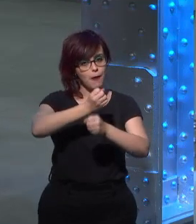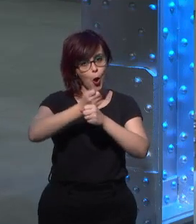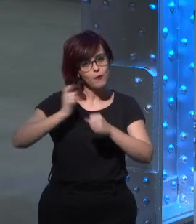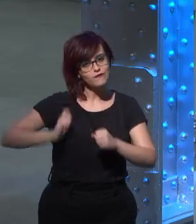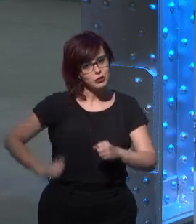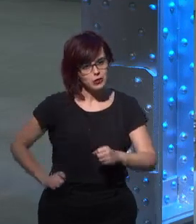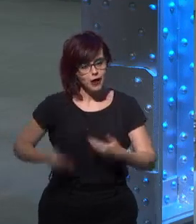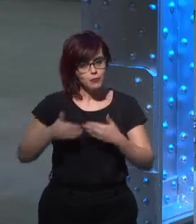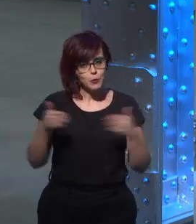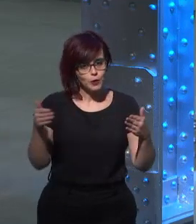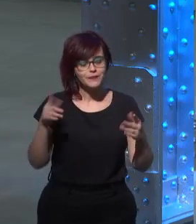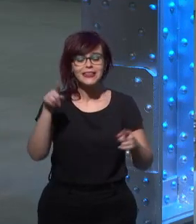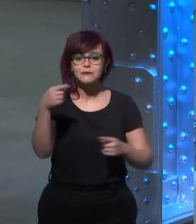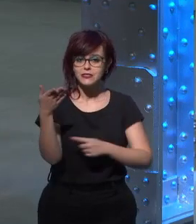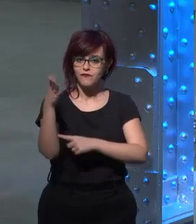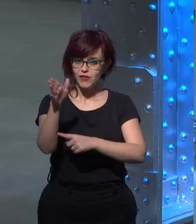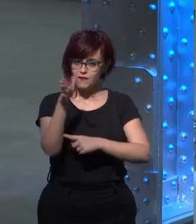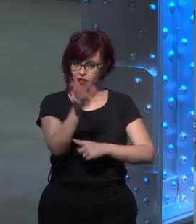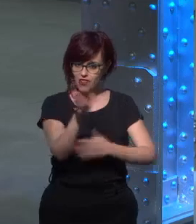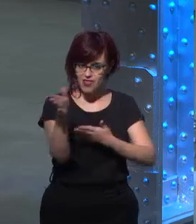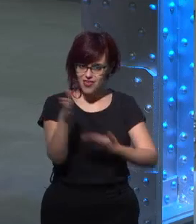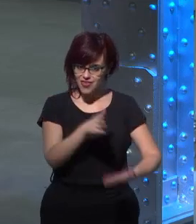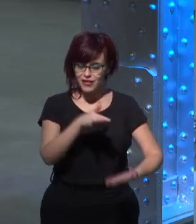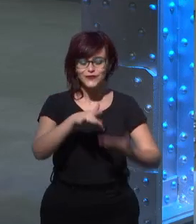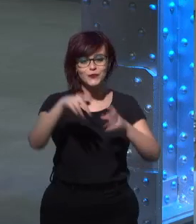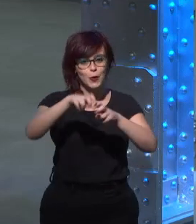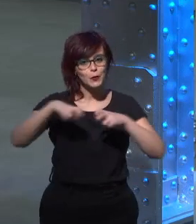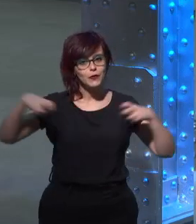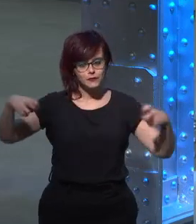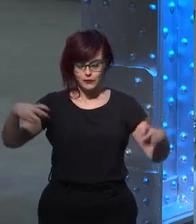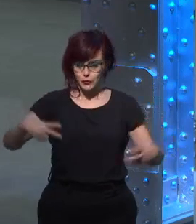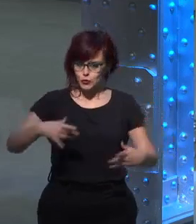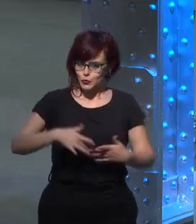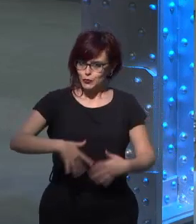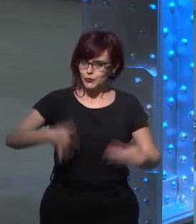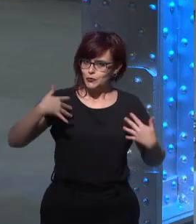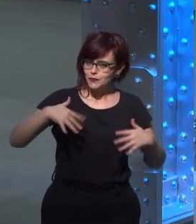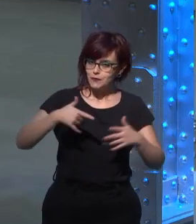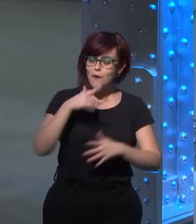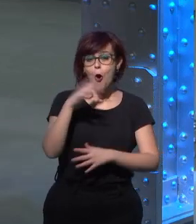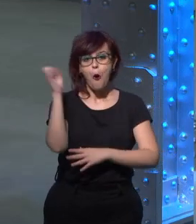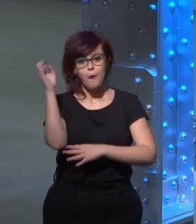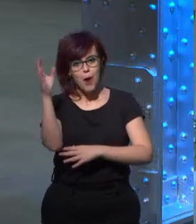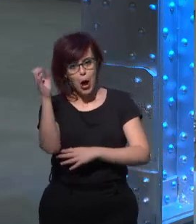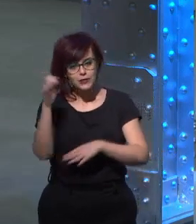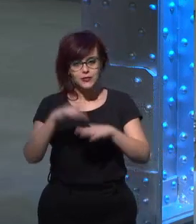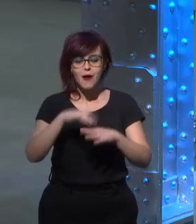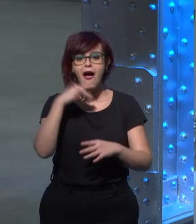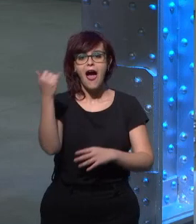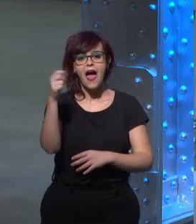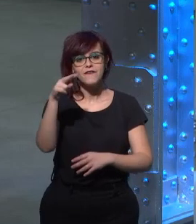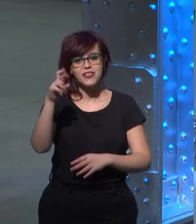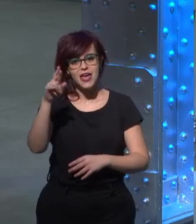Dejadme que dé la bienvenida, luego les iré presentando uno a uno a este panel, como decía, imponente de ponentes, y valga la redundancia: Javier